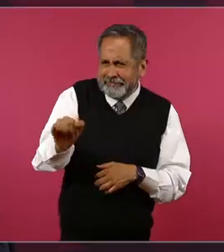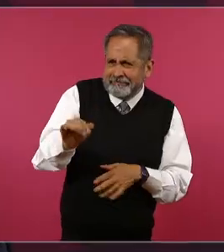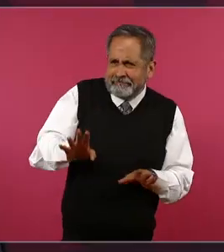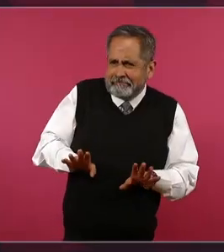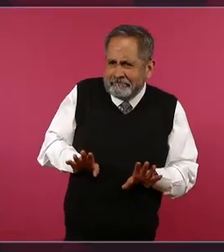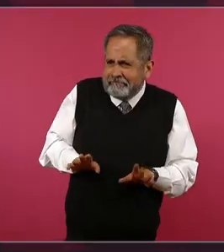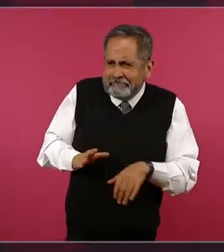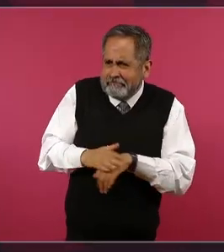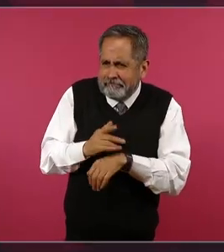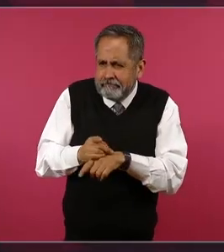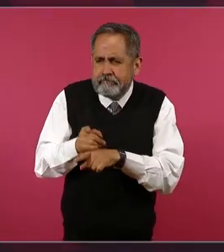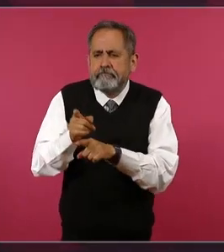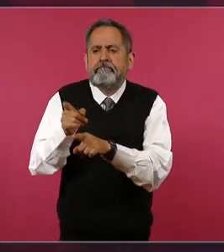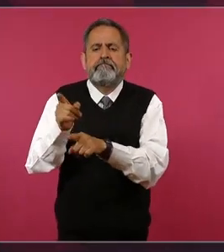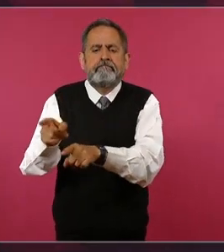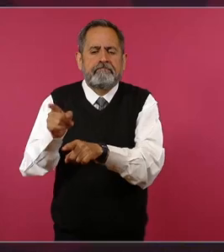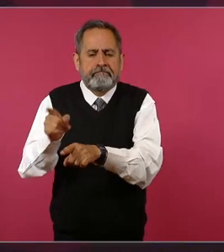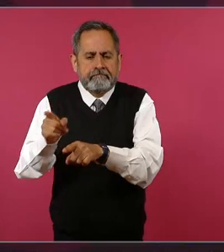lo